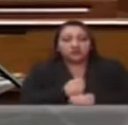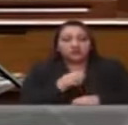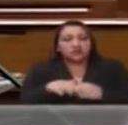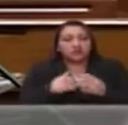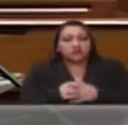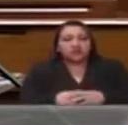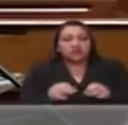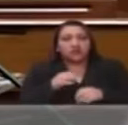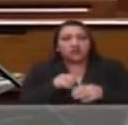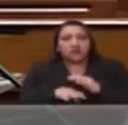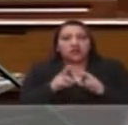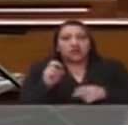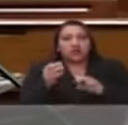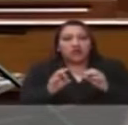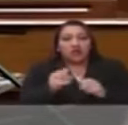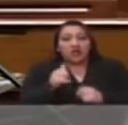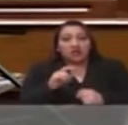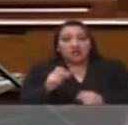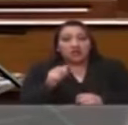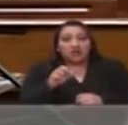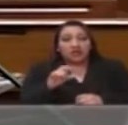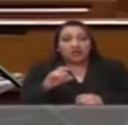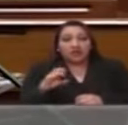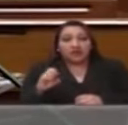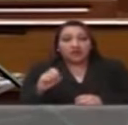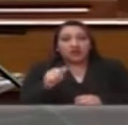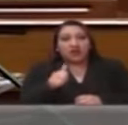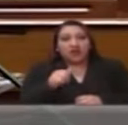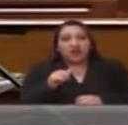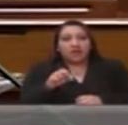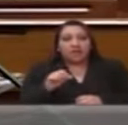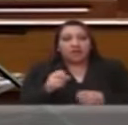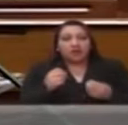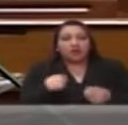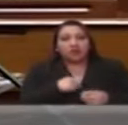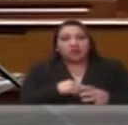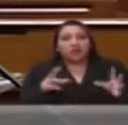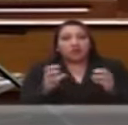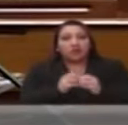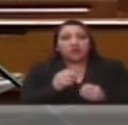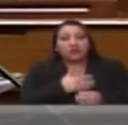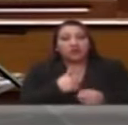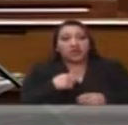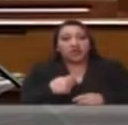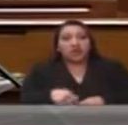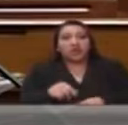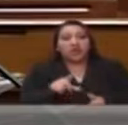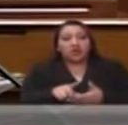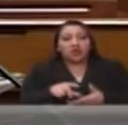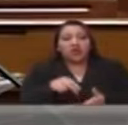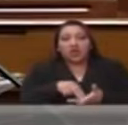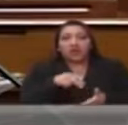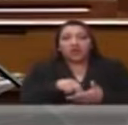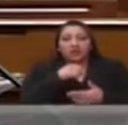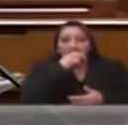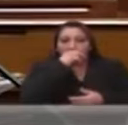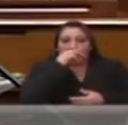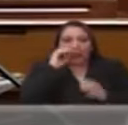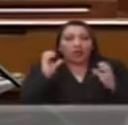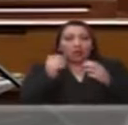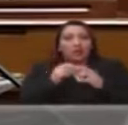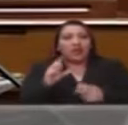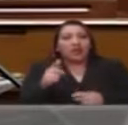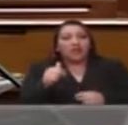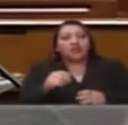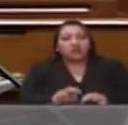un papel activo en el Foro Económico Asia-Pacífico, APEC, tal como lo estamos concretando al presidir en noviembre en Lima la cumbre de líderes